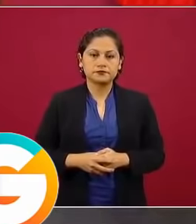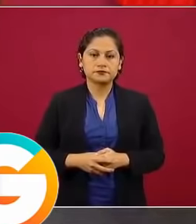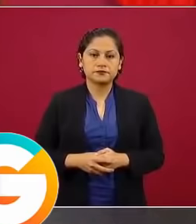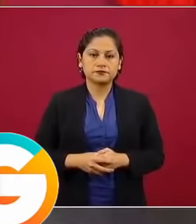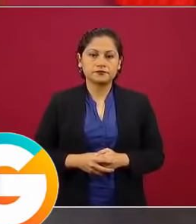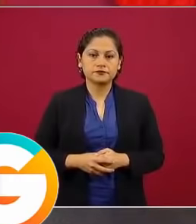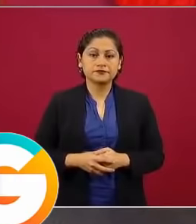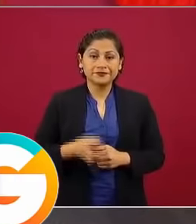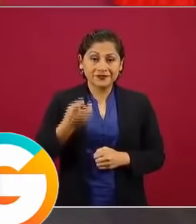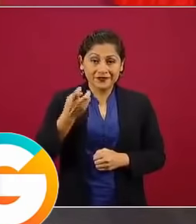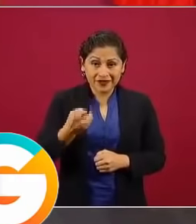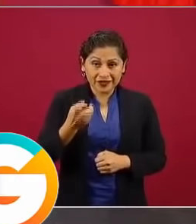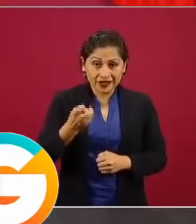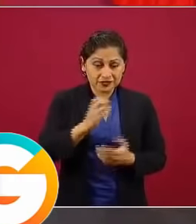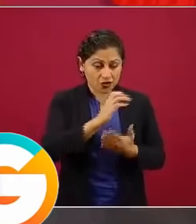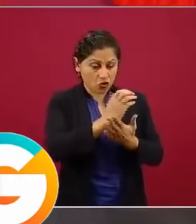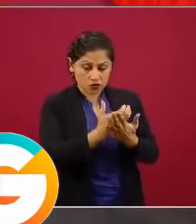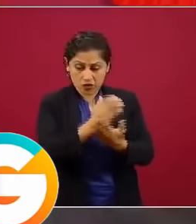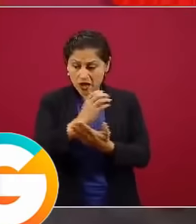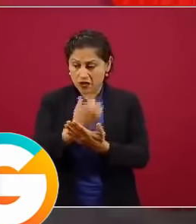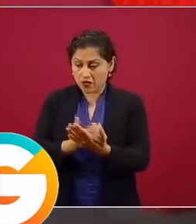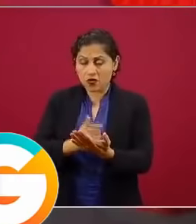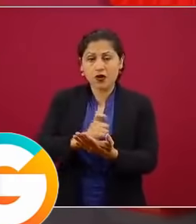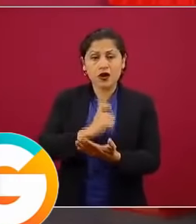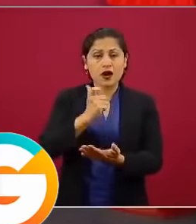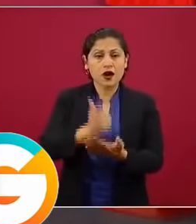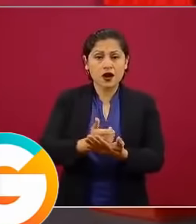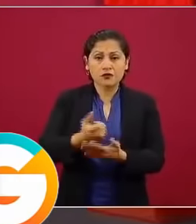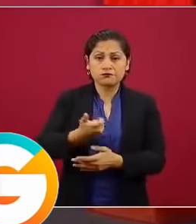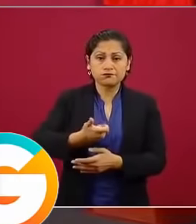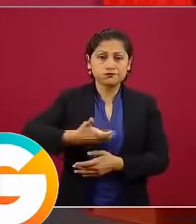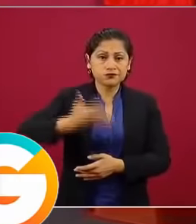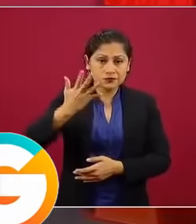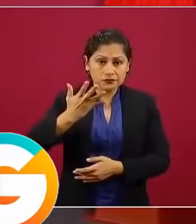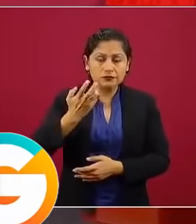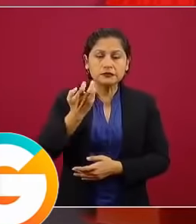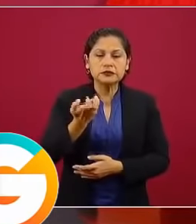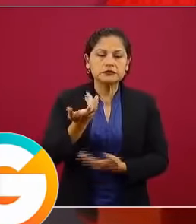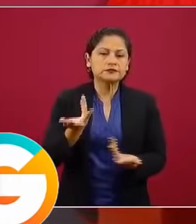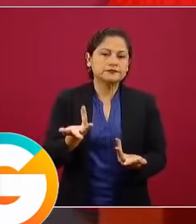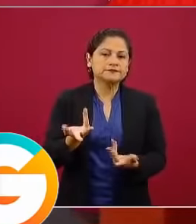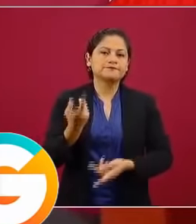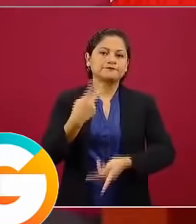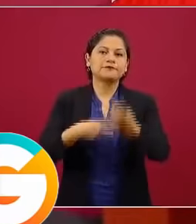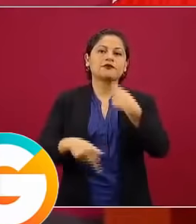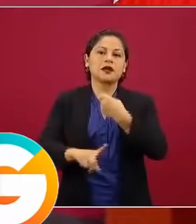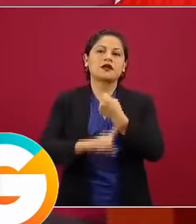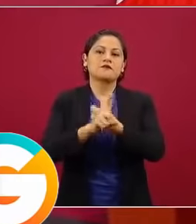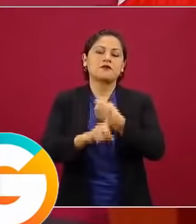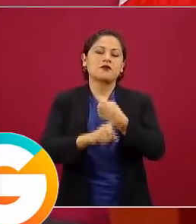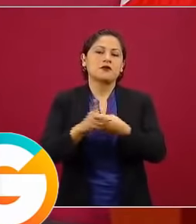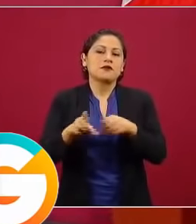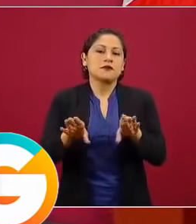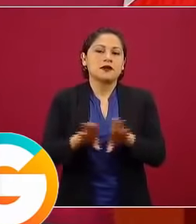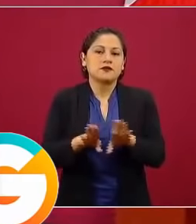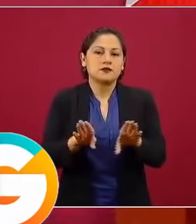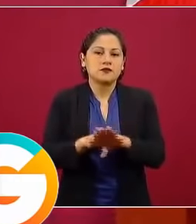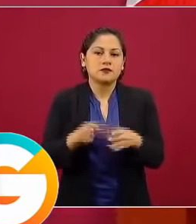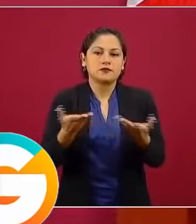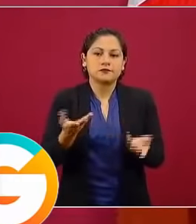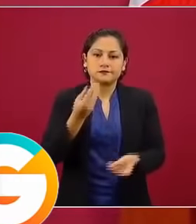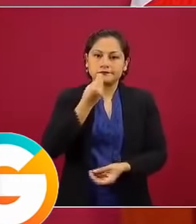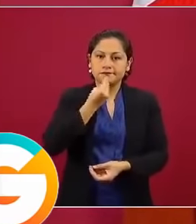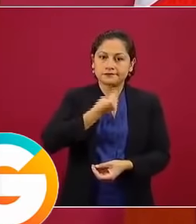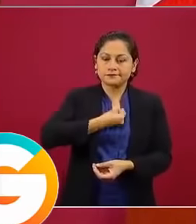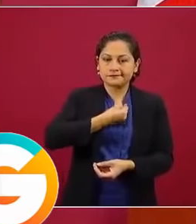ha llevado? A que se tenga que comprar energía eléctrica a las empresas particulares